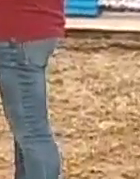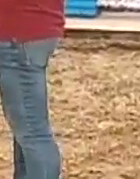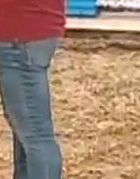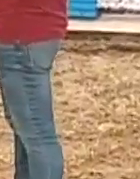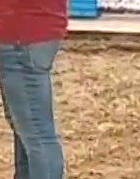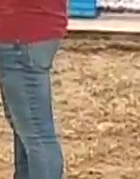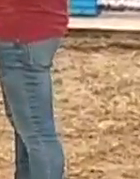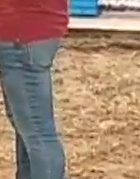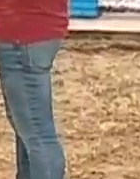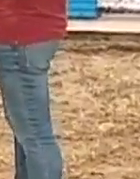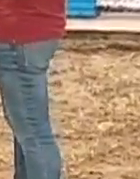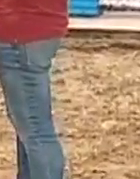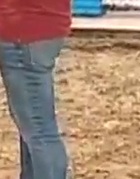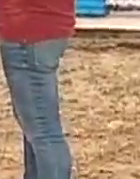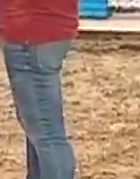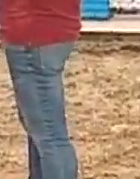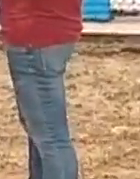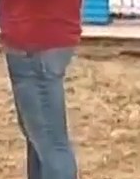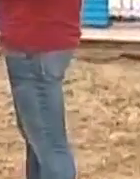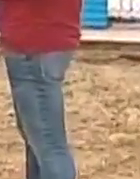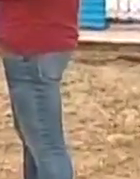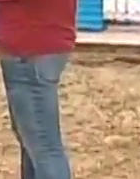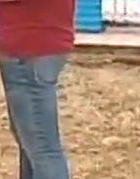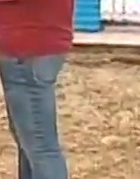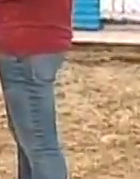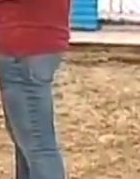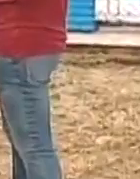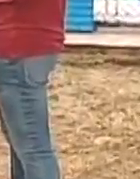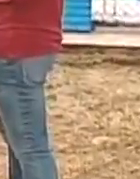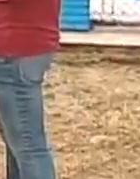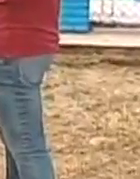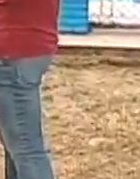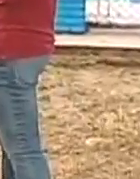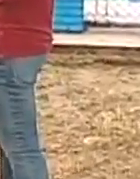escuela. Y estamos con una vecina,